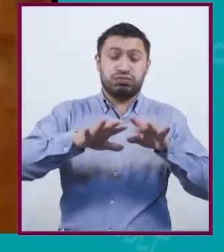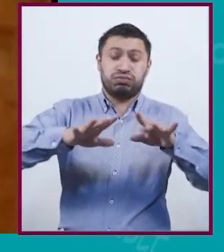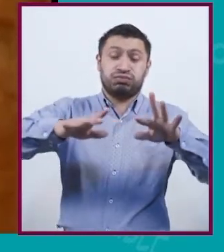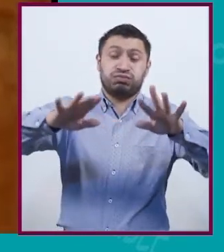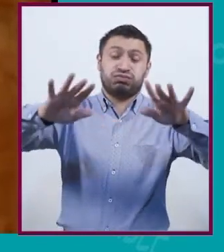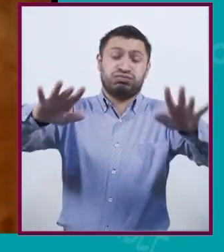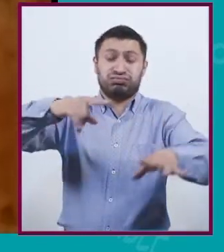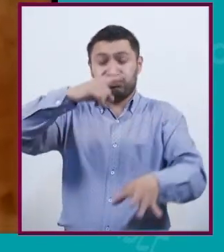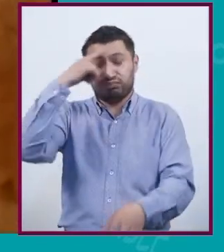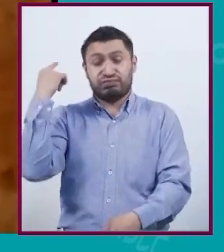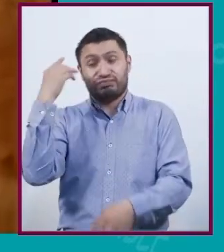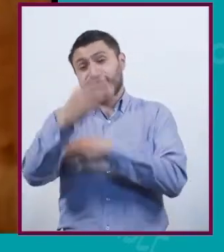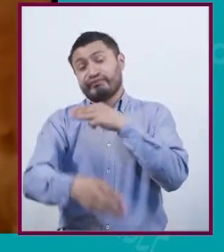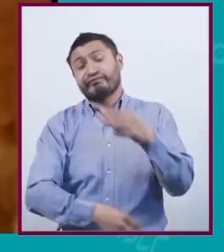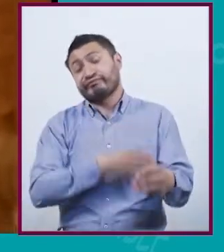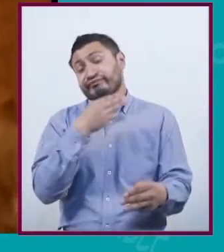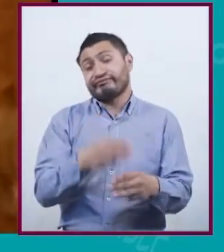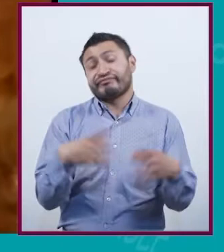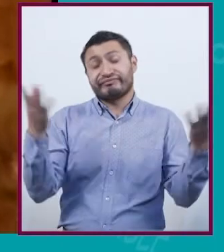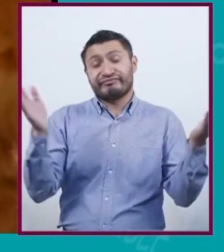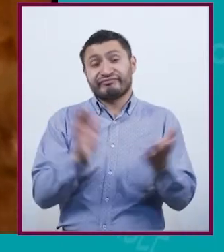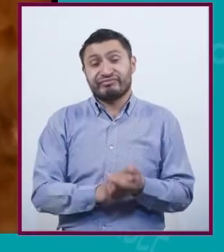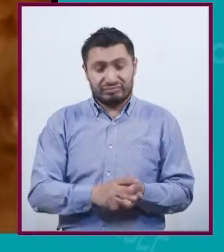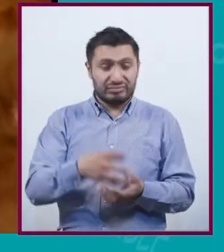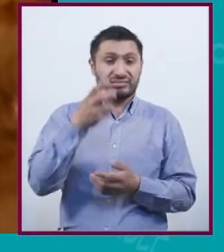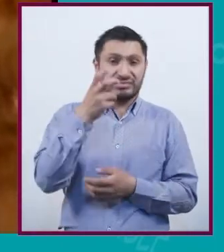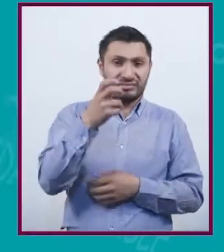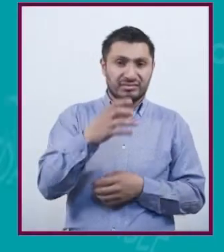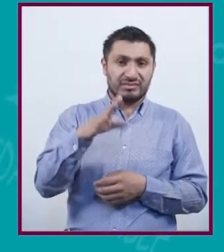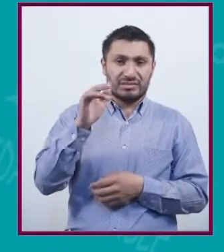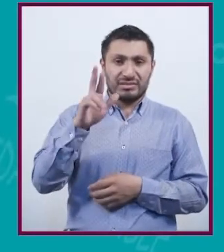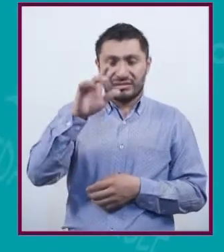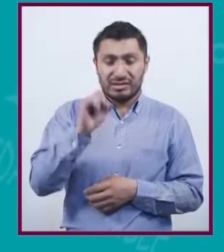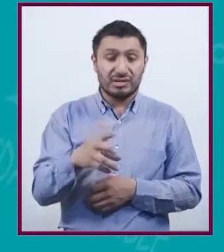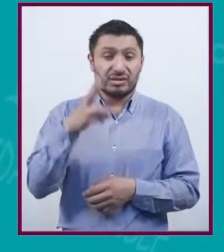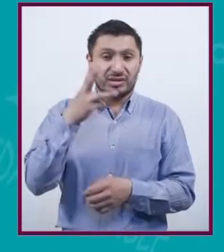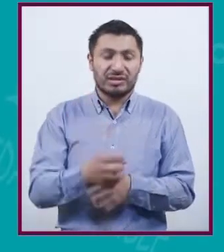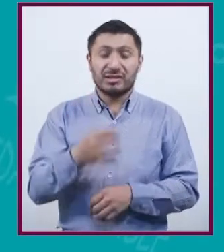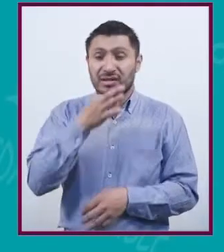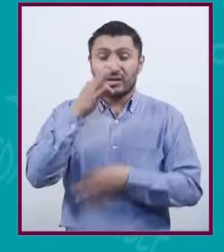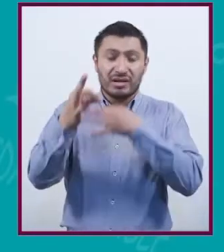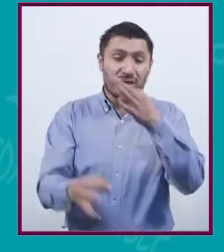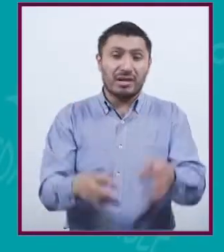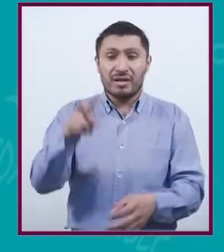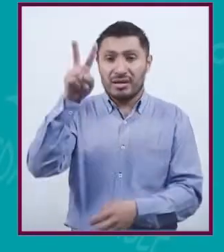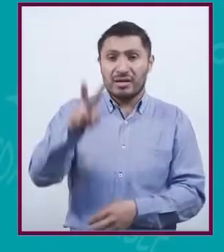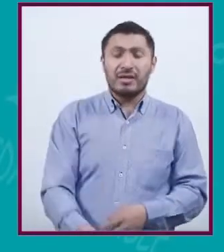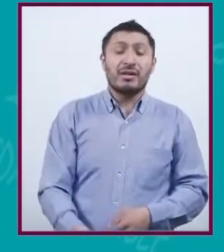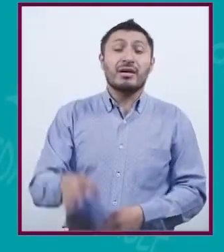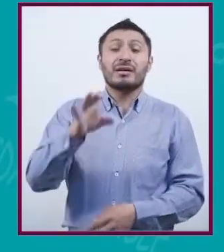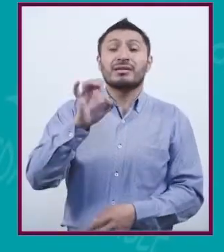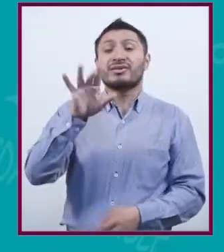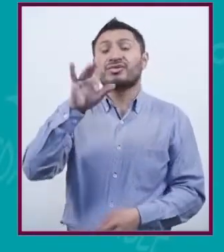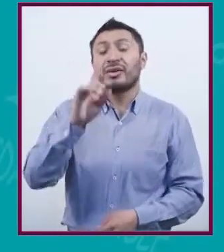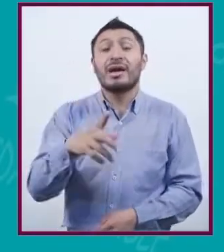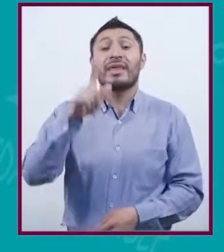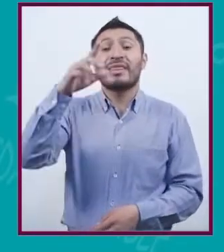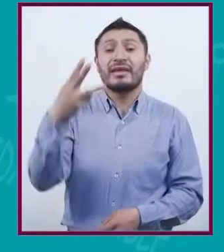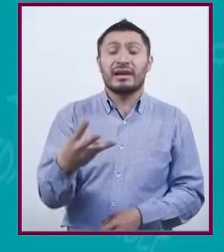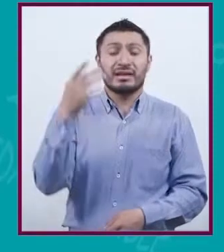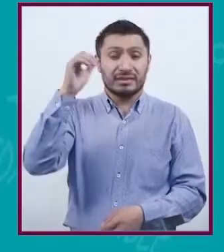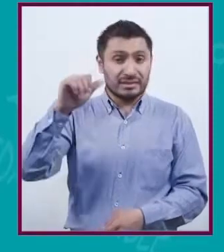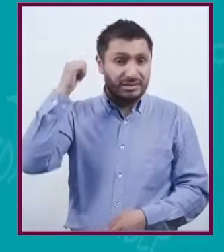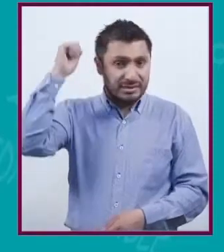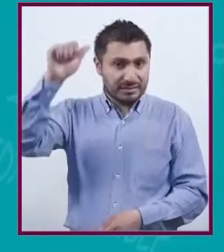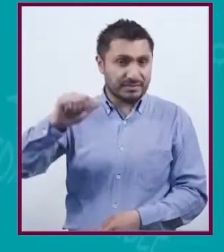entonces la suciedad se propagaba fácilmente por el mundo. En este entendido, Carlos III promulgó la Real Cédula